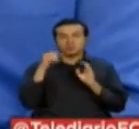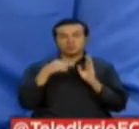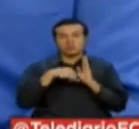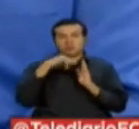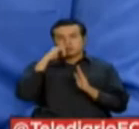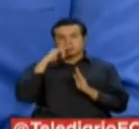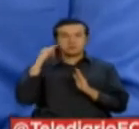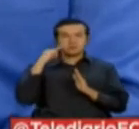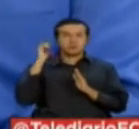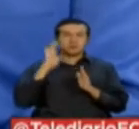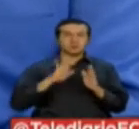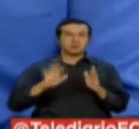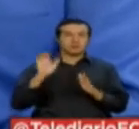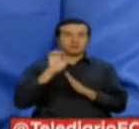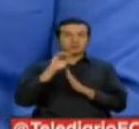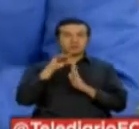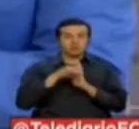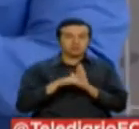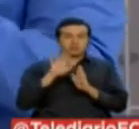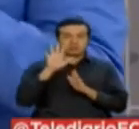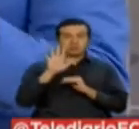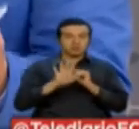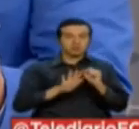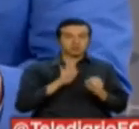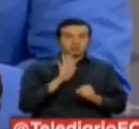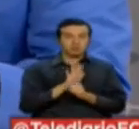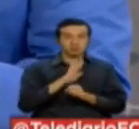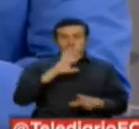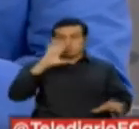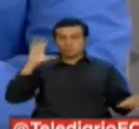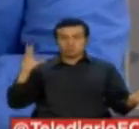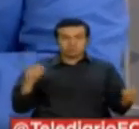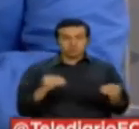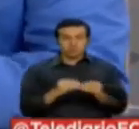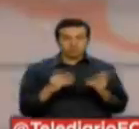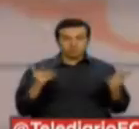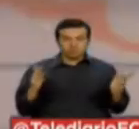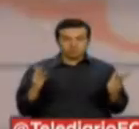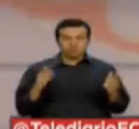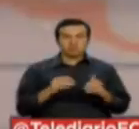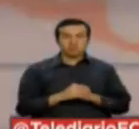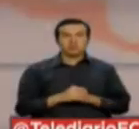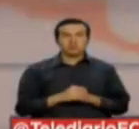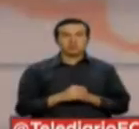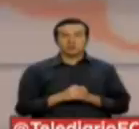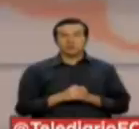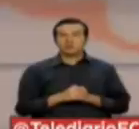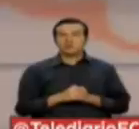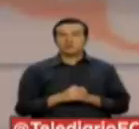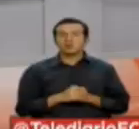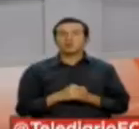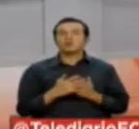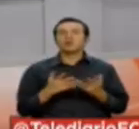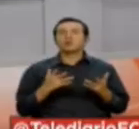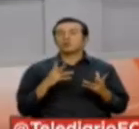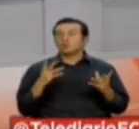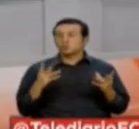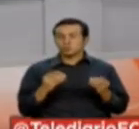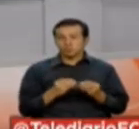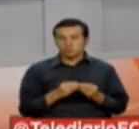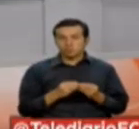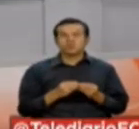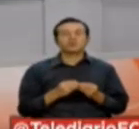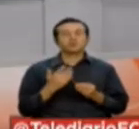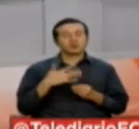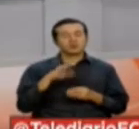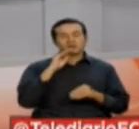niños en el Ecuador menores de 5 años, no todos dos de cada están incluidos en este grupo de emergencia. Por